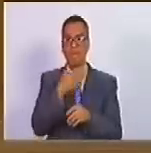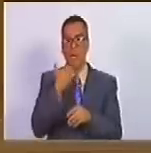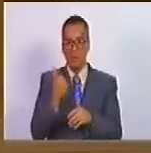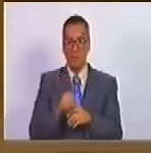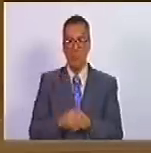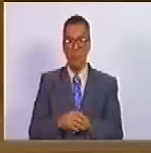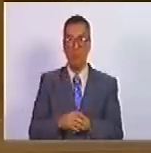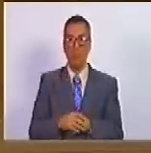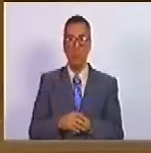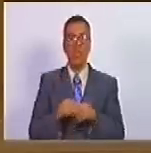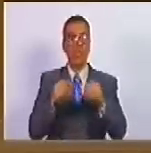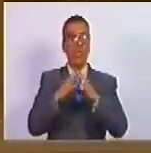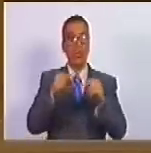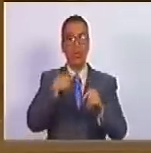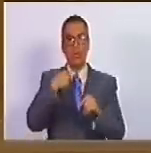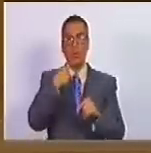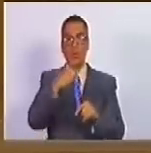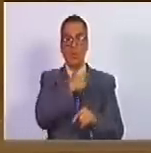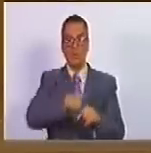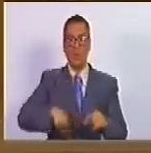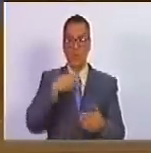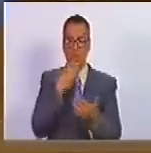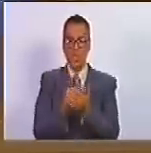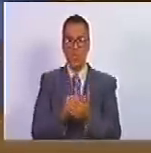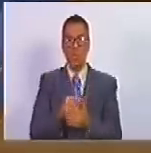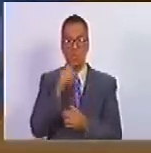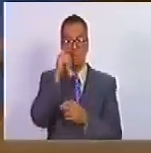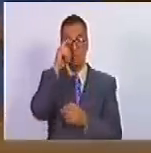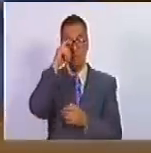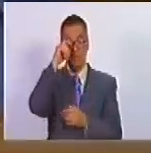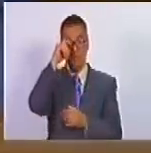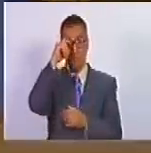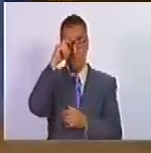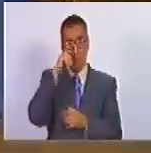mejor. Es todo, señor presidente. Muchas gracias.